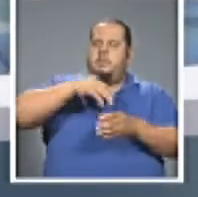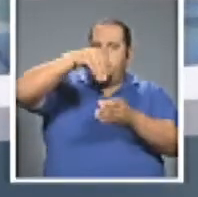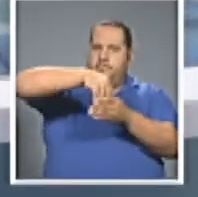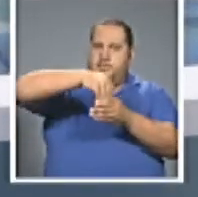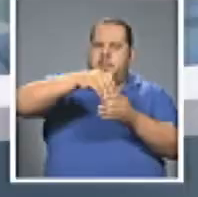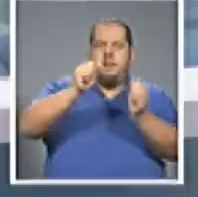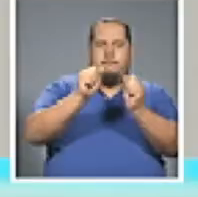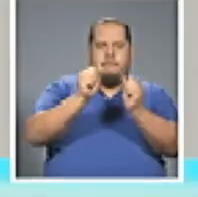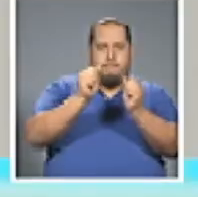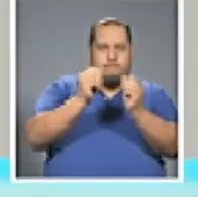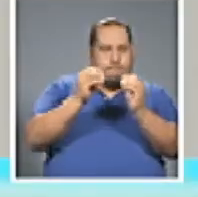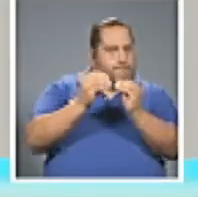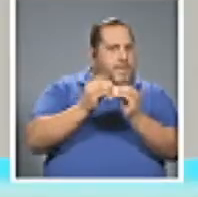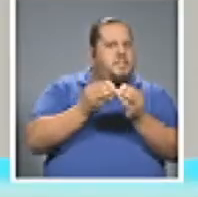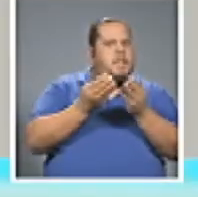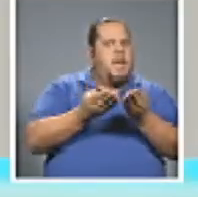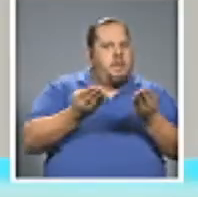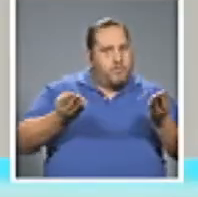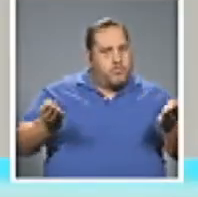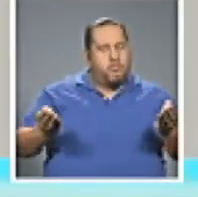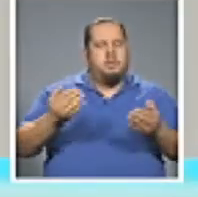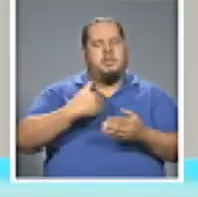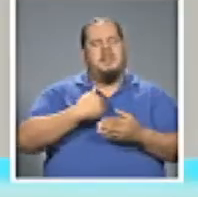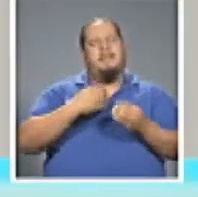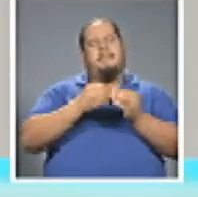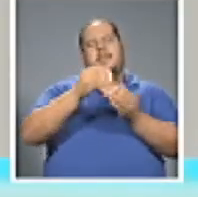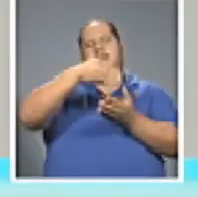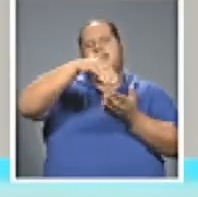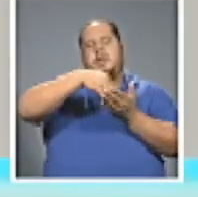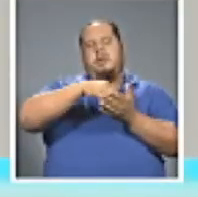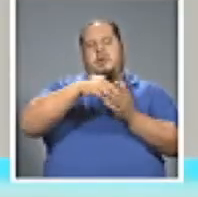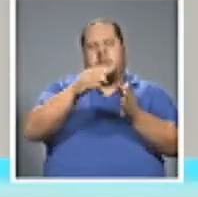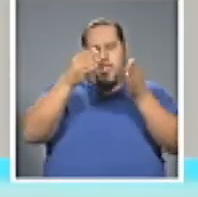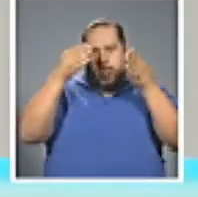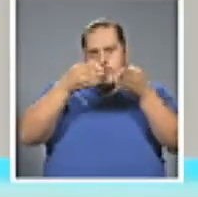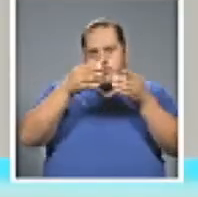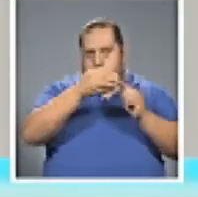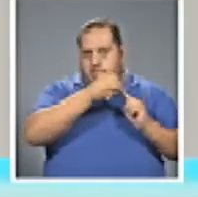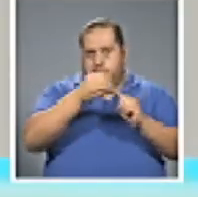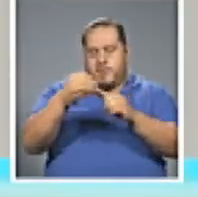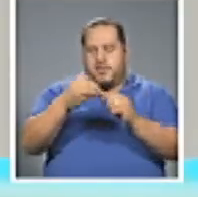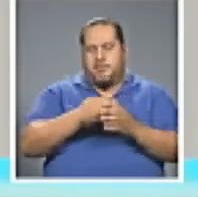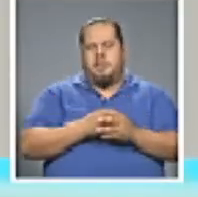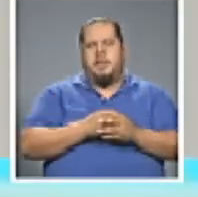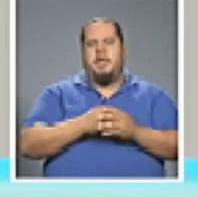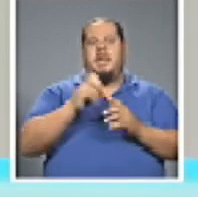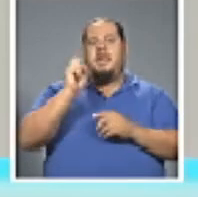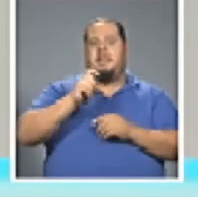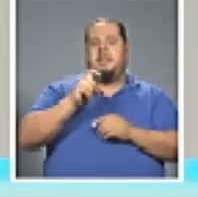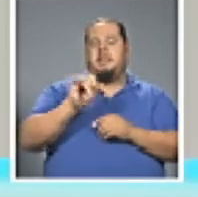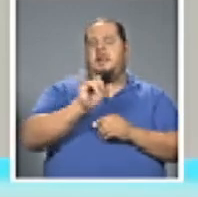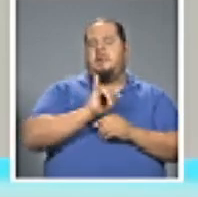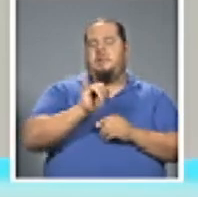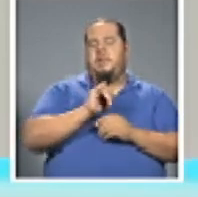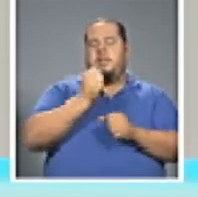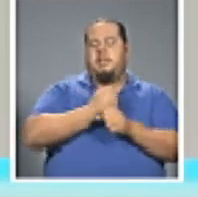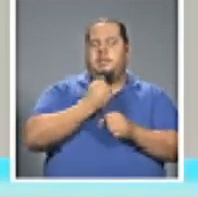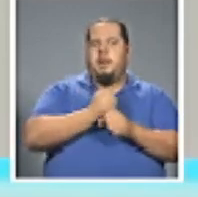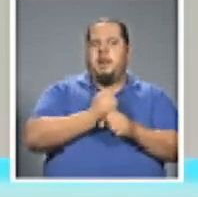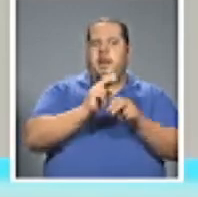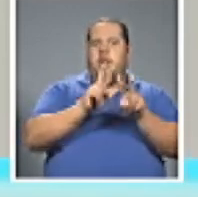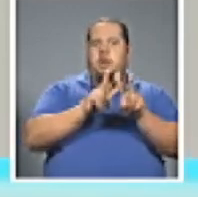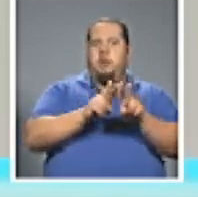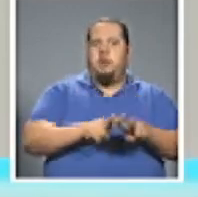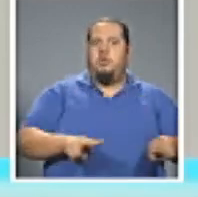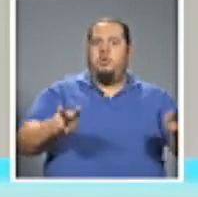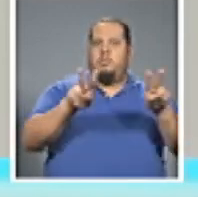hay que tener más centros de atención especializada. Es necesario también trabajar los valores